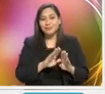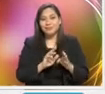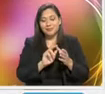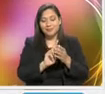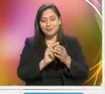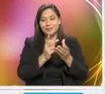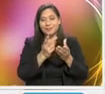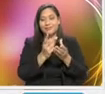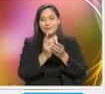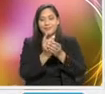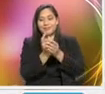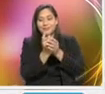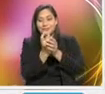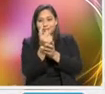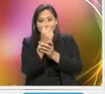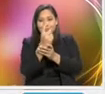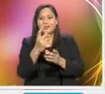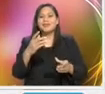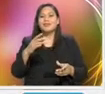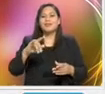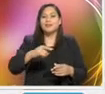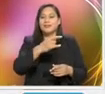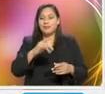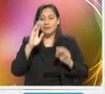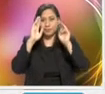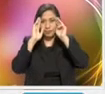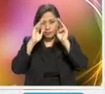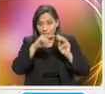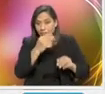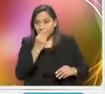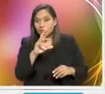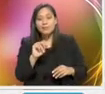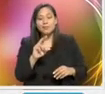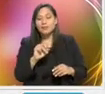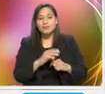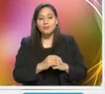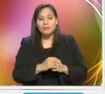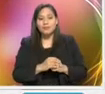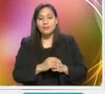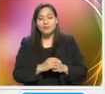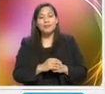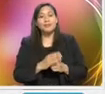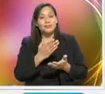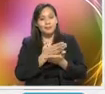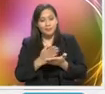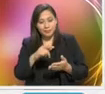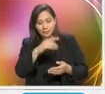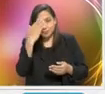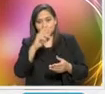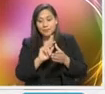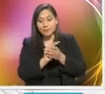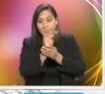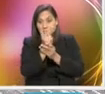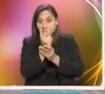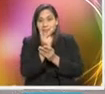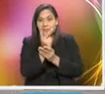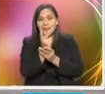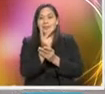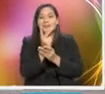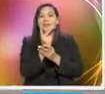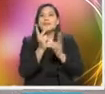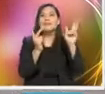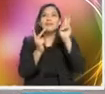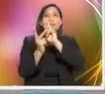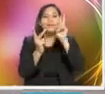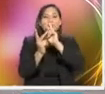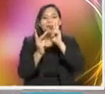cunas de Moisés, como las tenían, no comen de la planta, ¿no? Entonces, y además, algo que pasa, la planta toma oxígeno, libera dióxido de